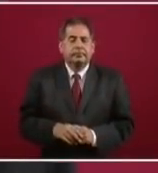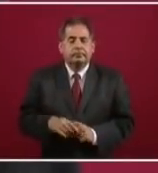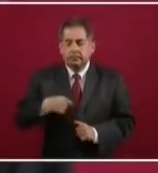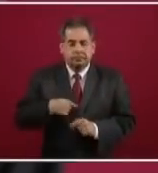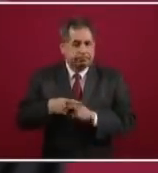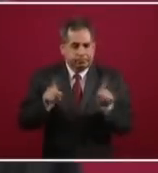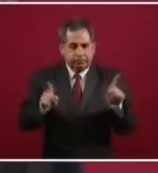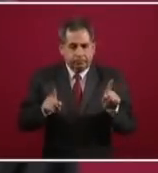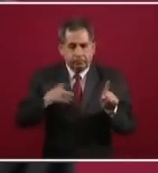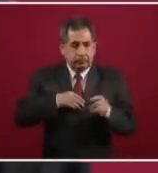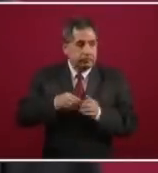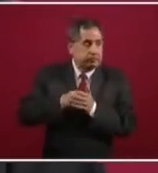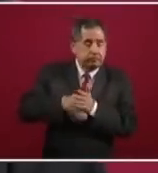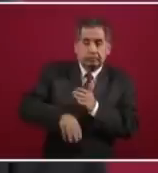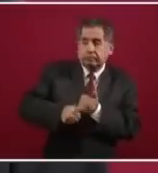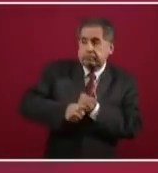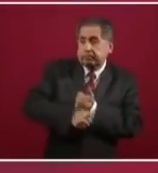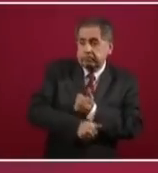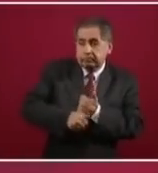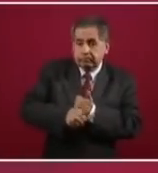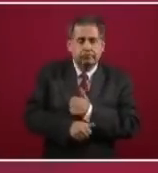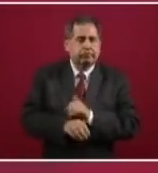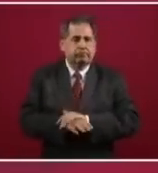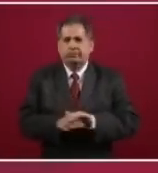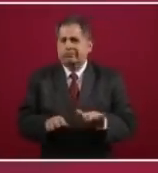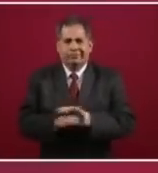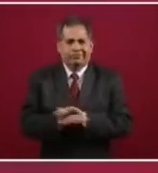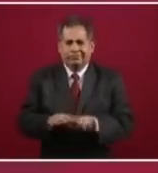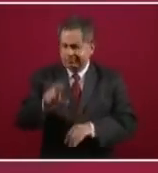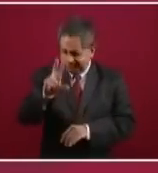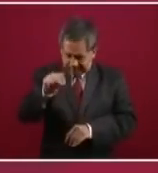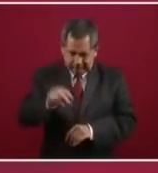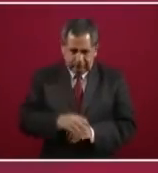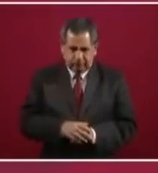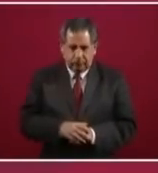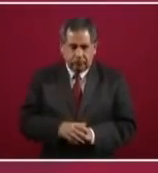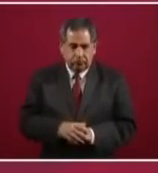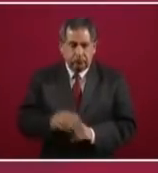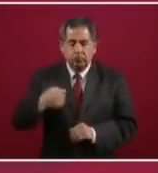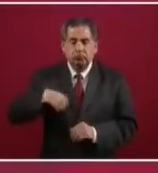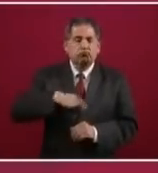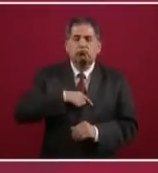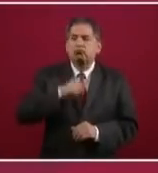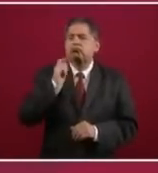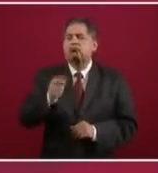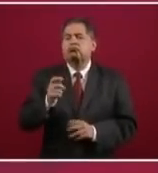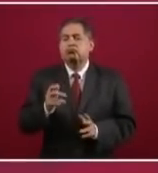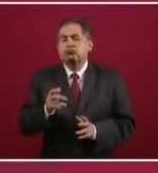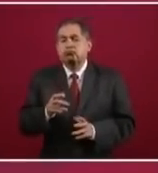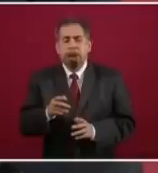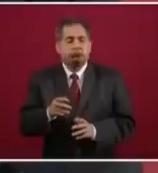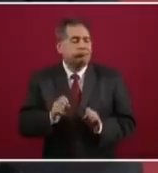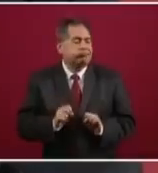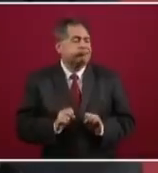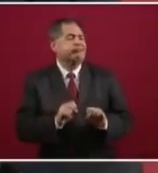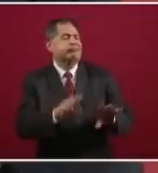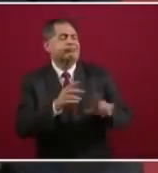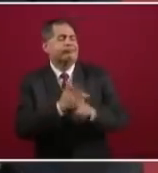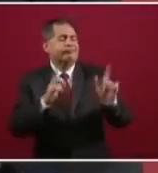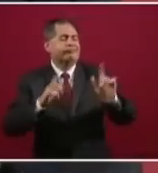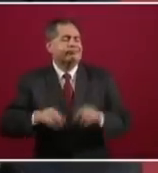Nosotros no vamos a ocultar nada, no vamos a darle impunidad a